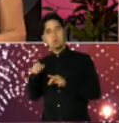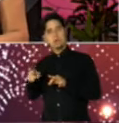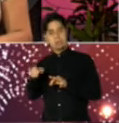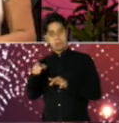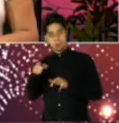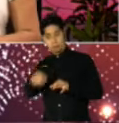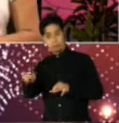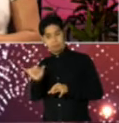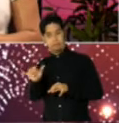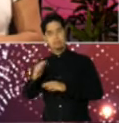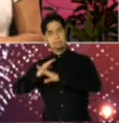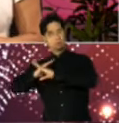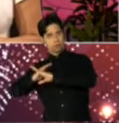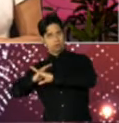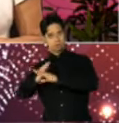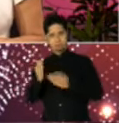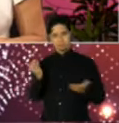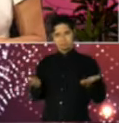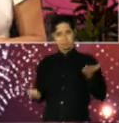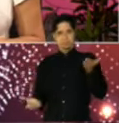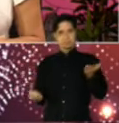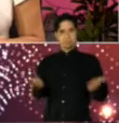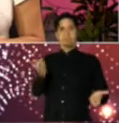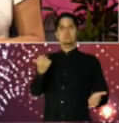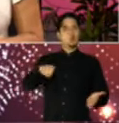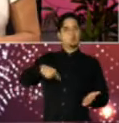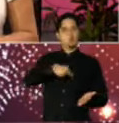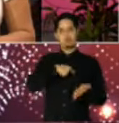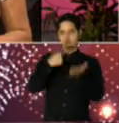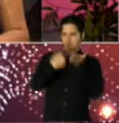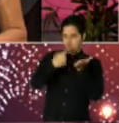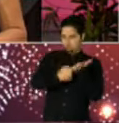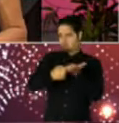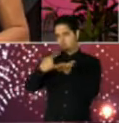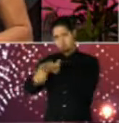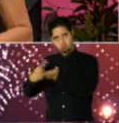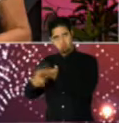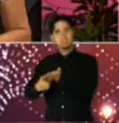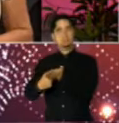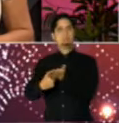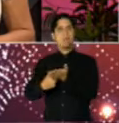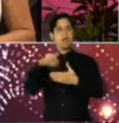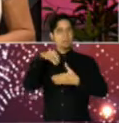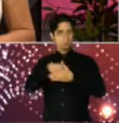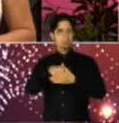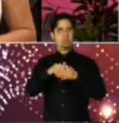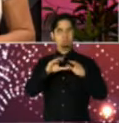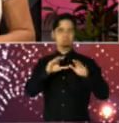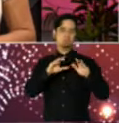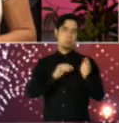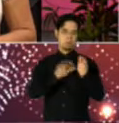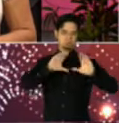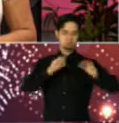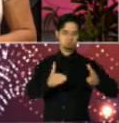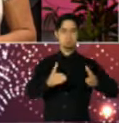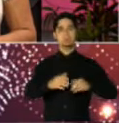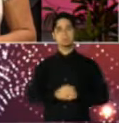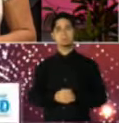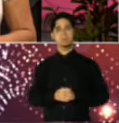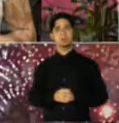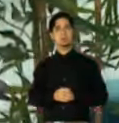se protejan de infectarse? Así que todas esas son las conversaciones que estamos continuamente, ¿verdad?, teniendo en el Task Force. ¿Qué podemos ver